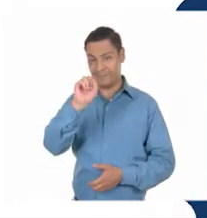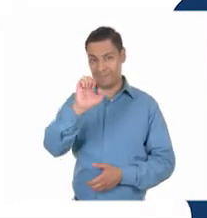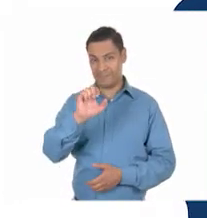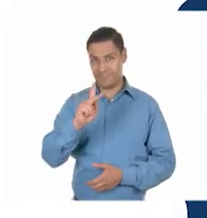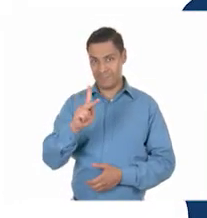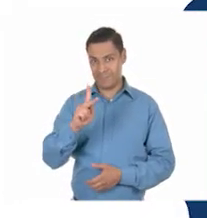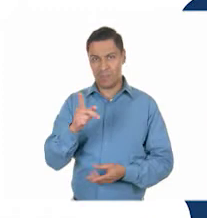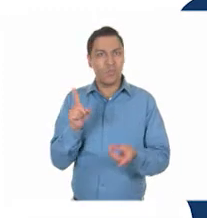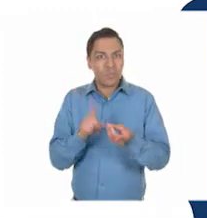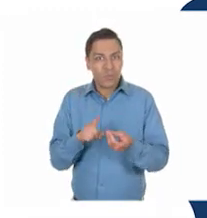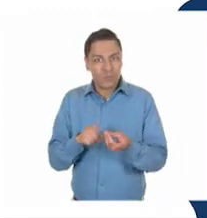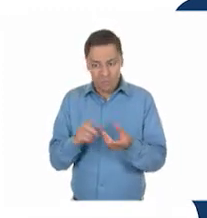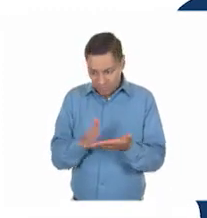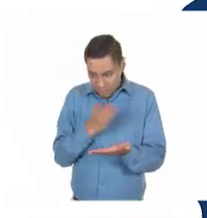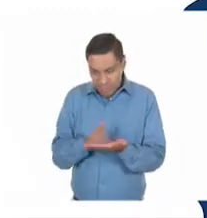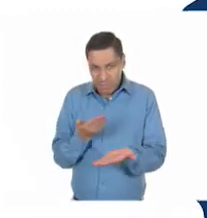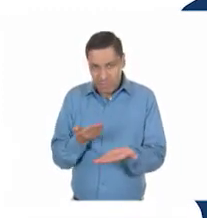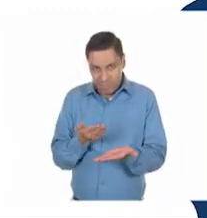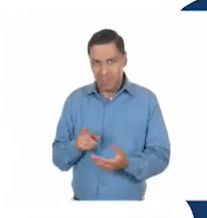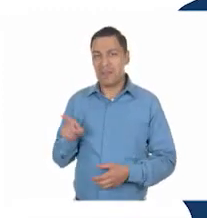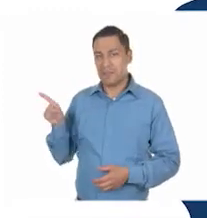página